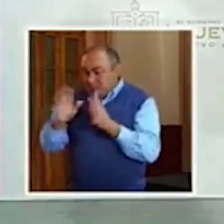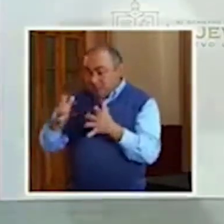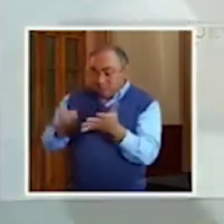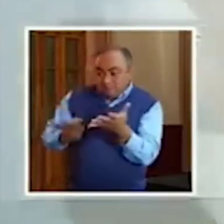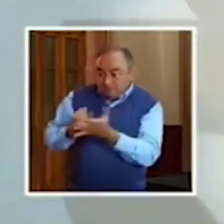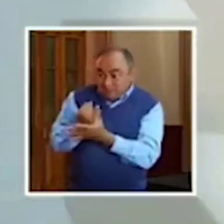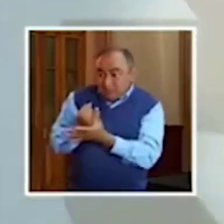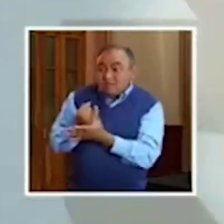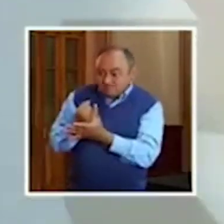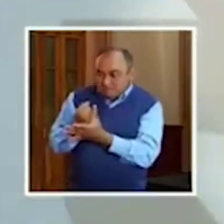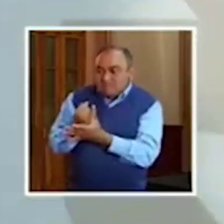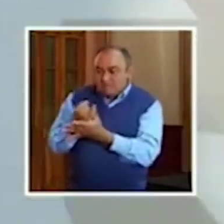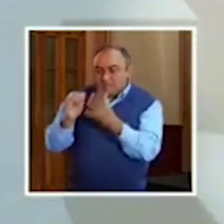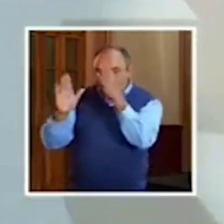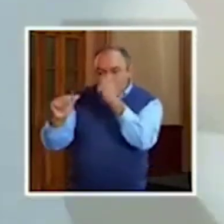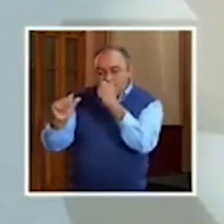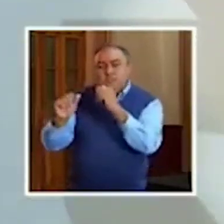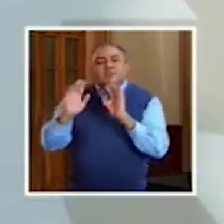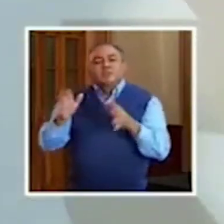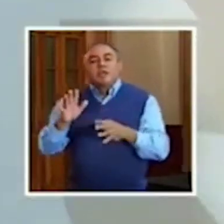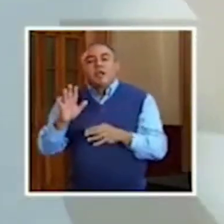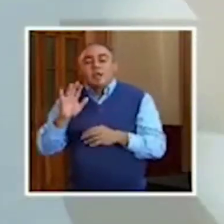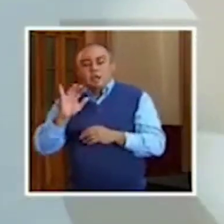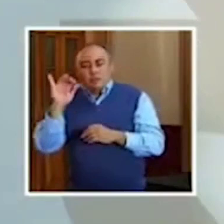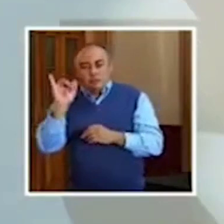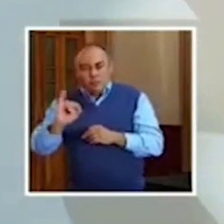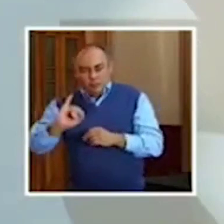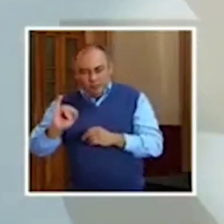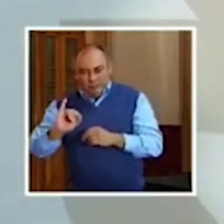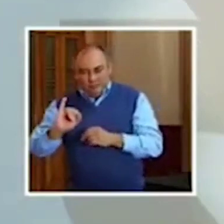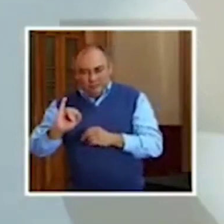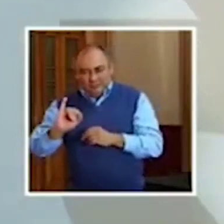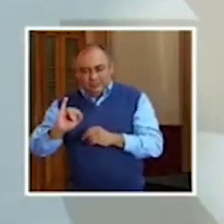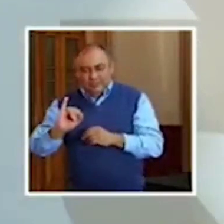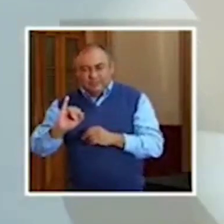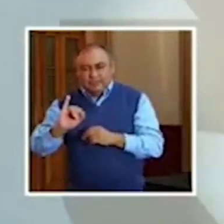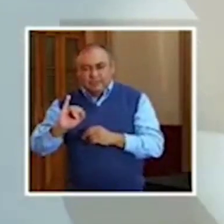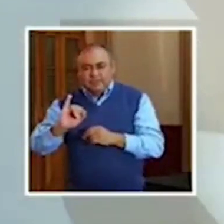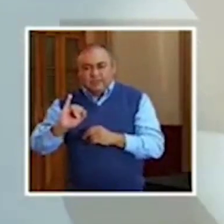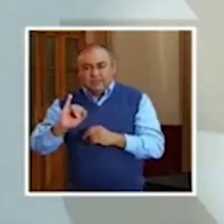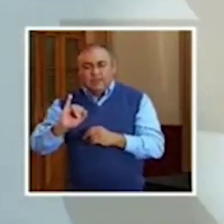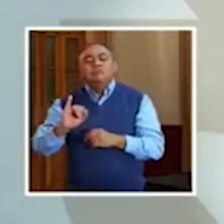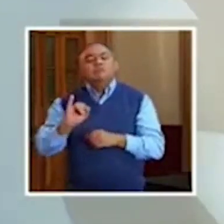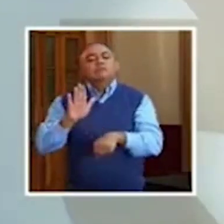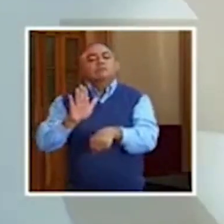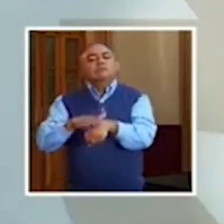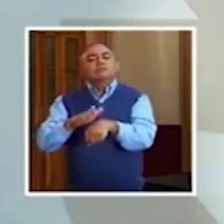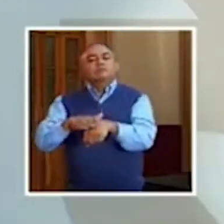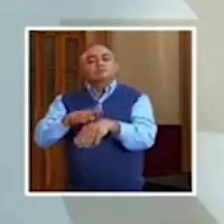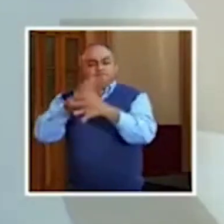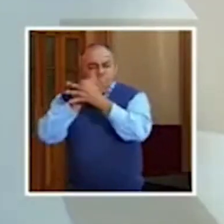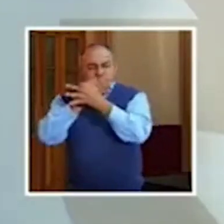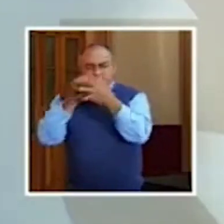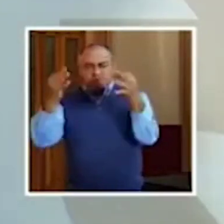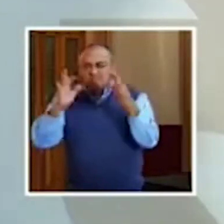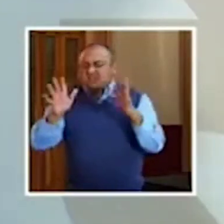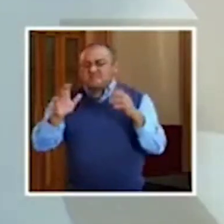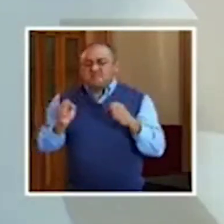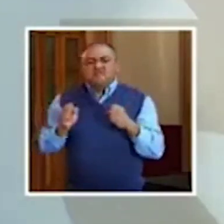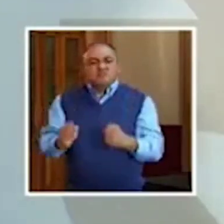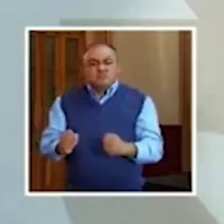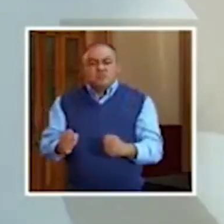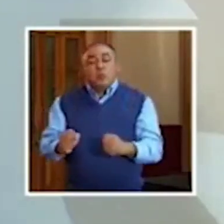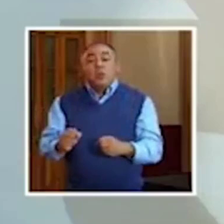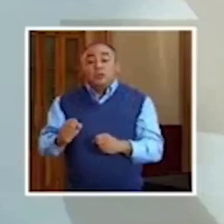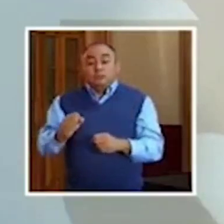toda claridad el jueves decir públicamente y oficialmente que